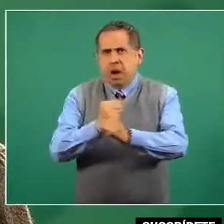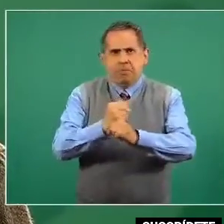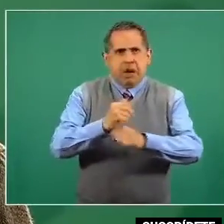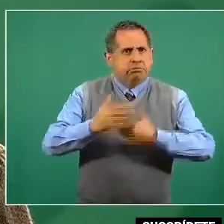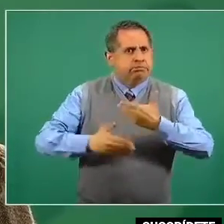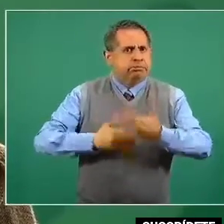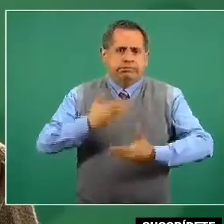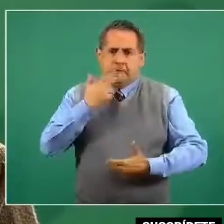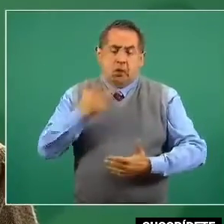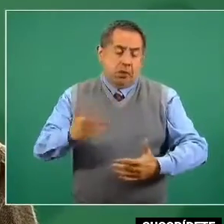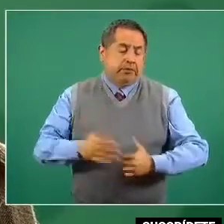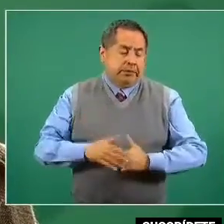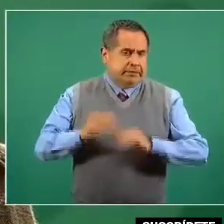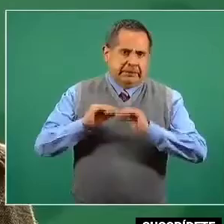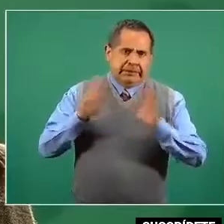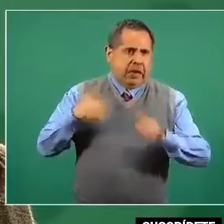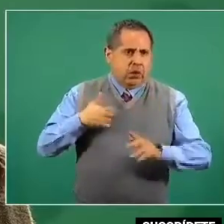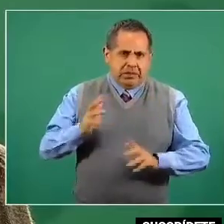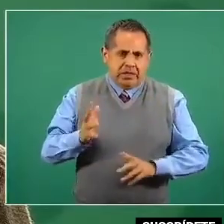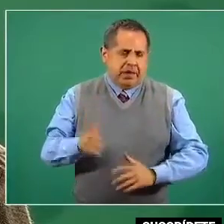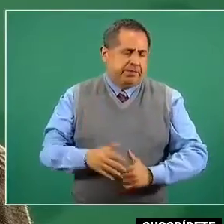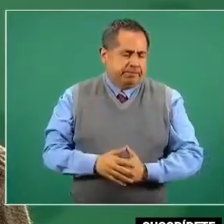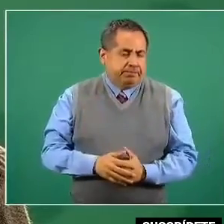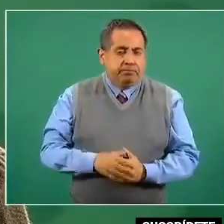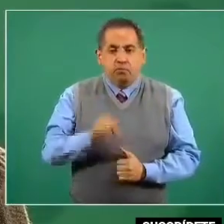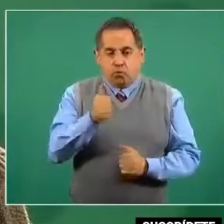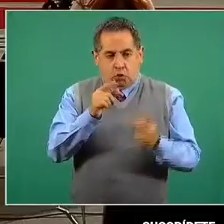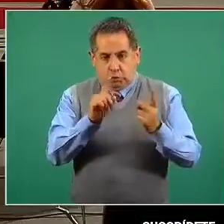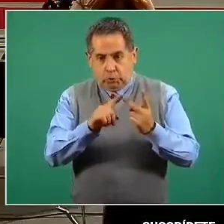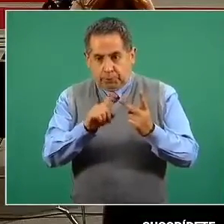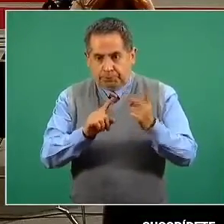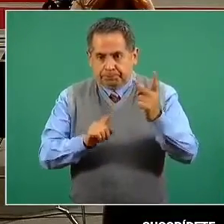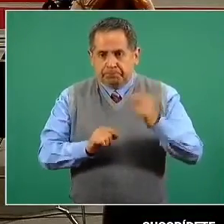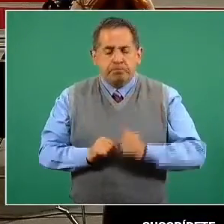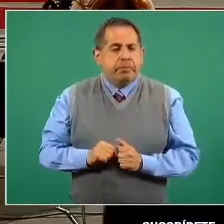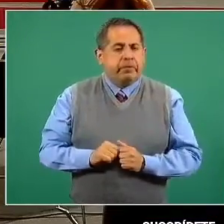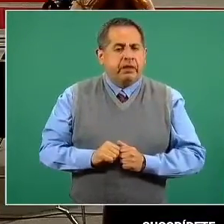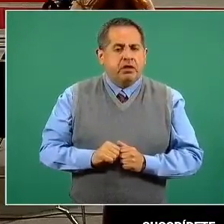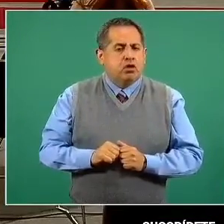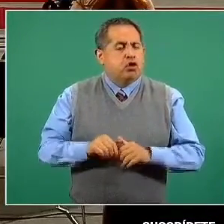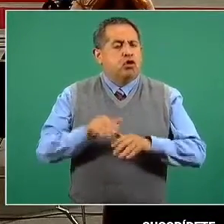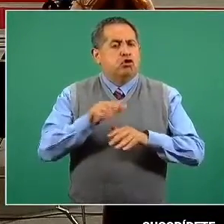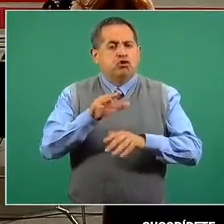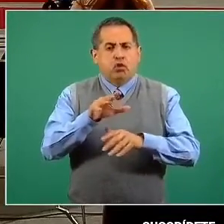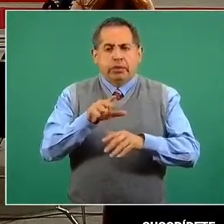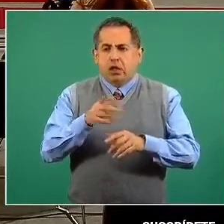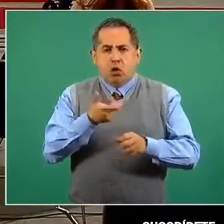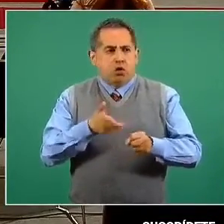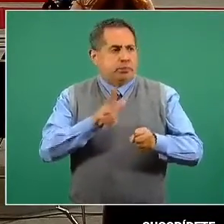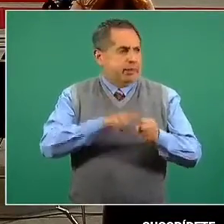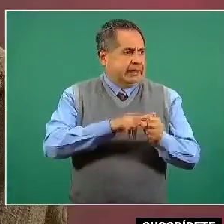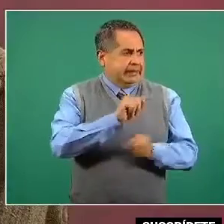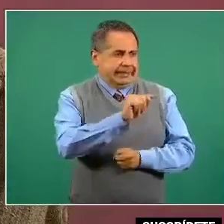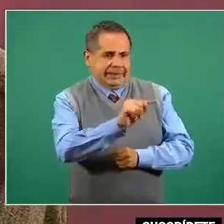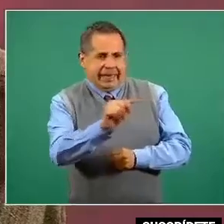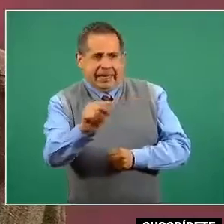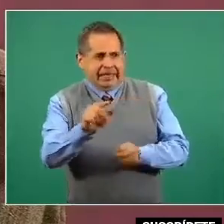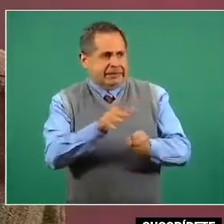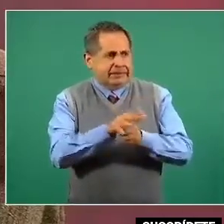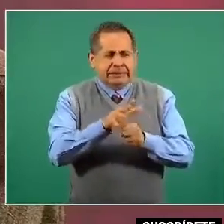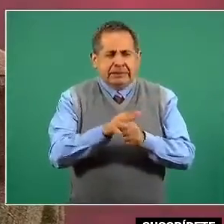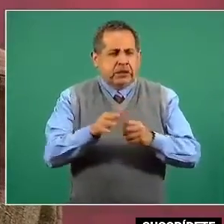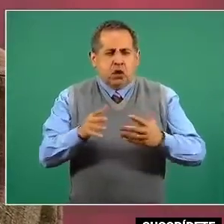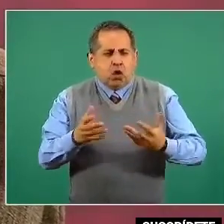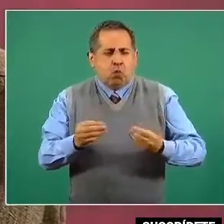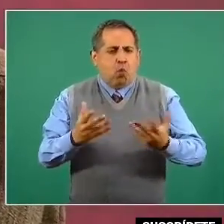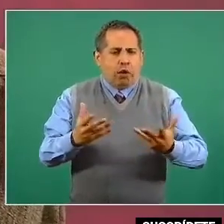de tener en cuenta es la capacidad instalada en términos de la infraestructura. Aquí en varias